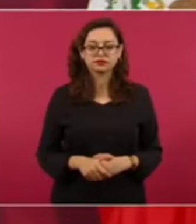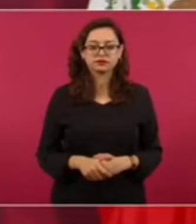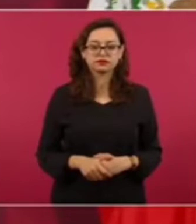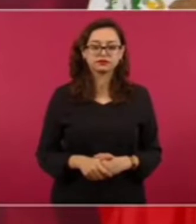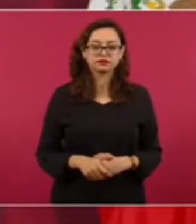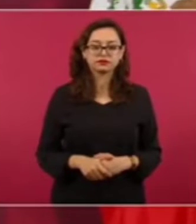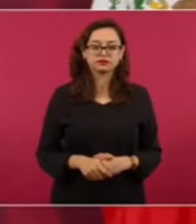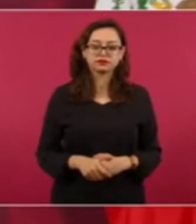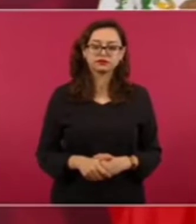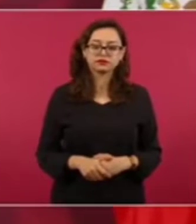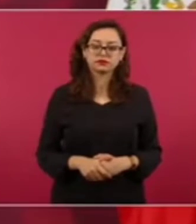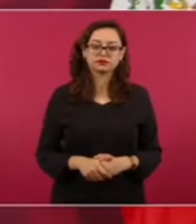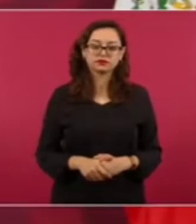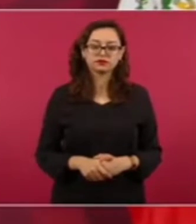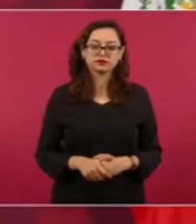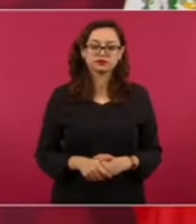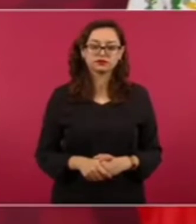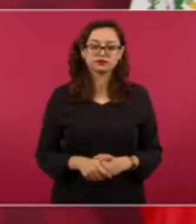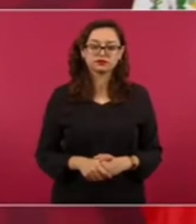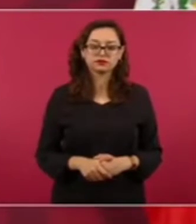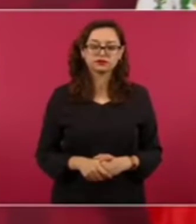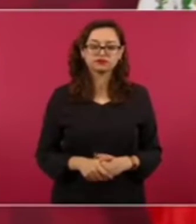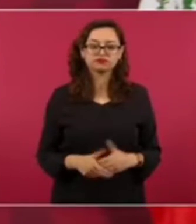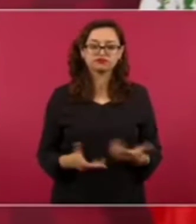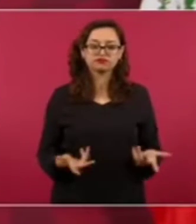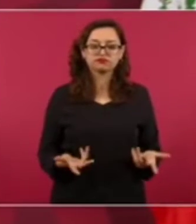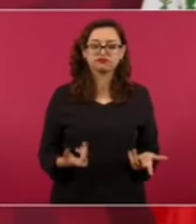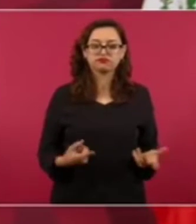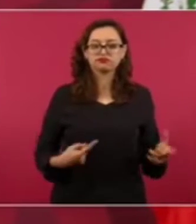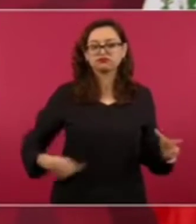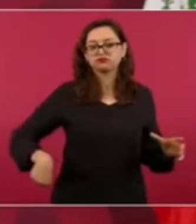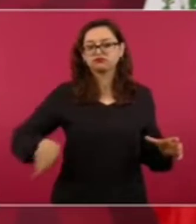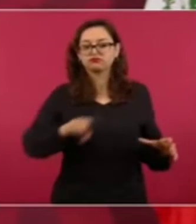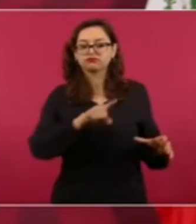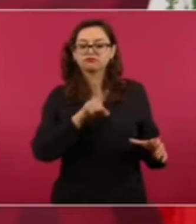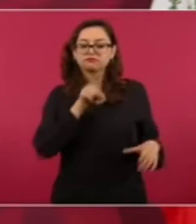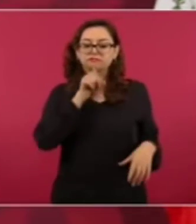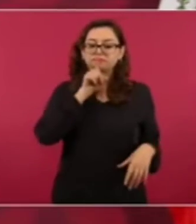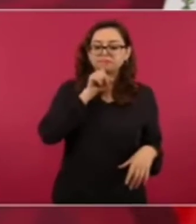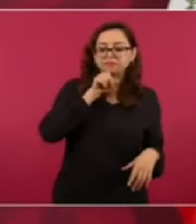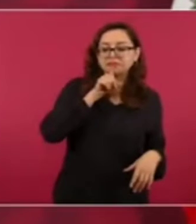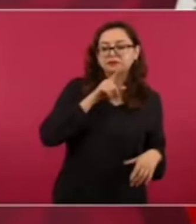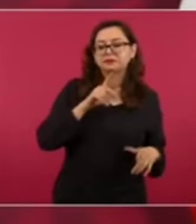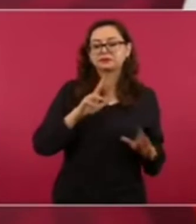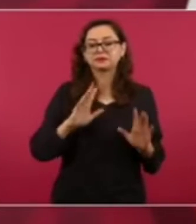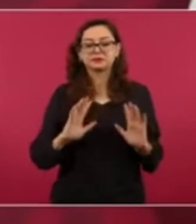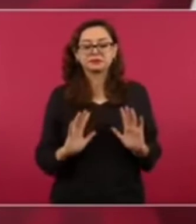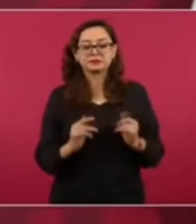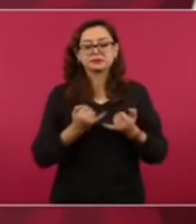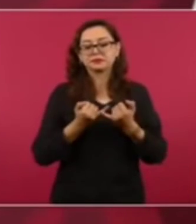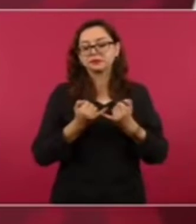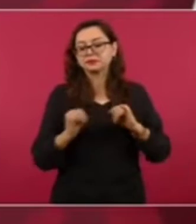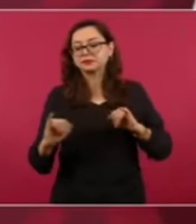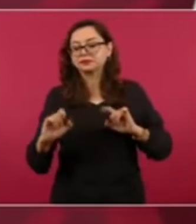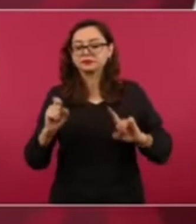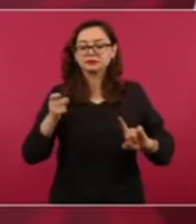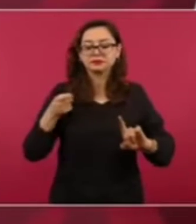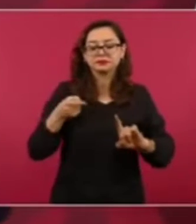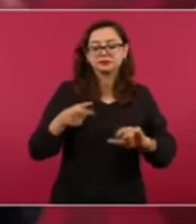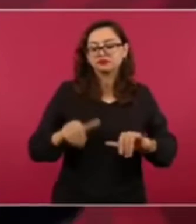manejándose con la ambigüedad. Son independientes, son